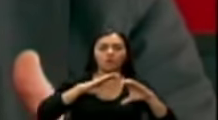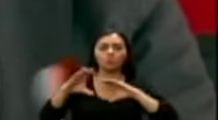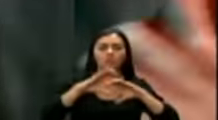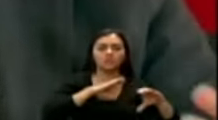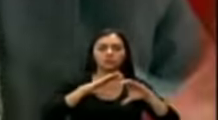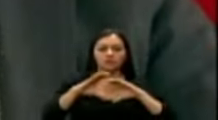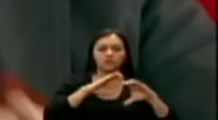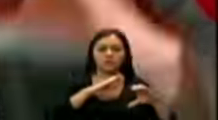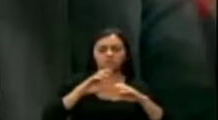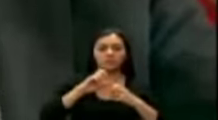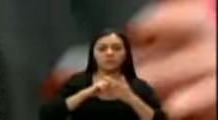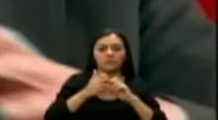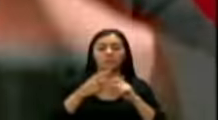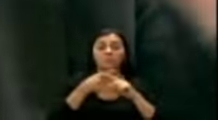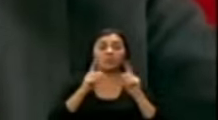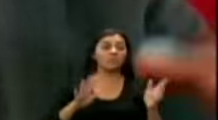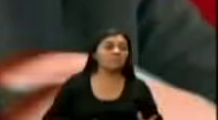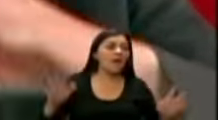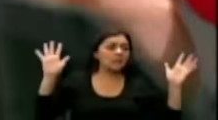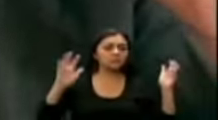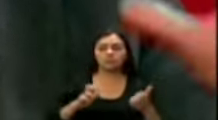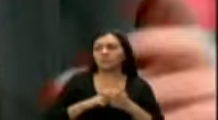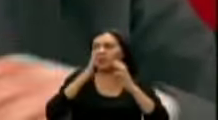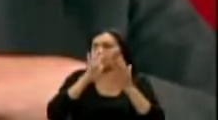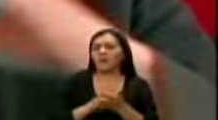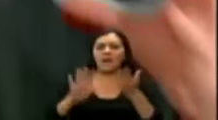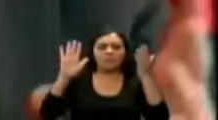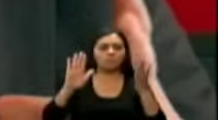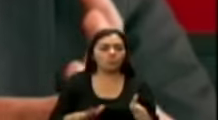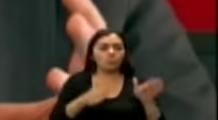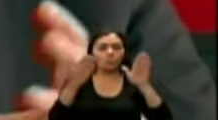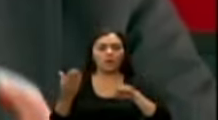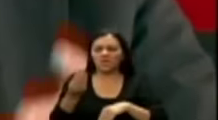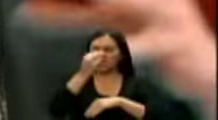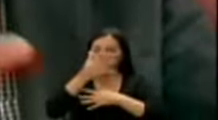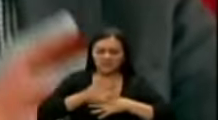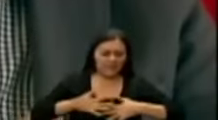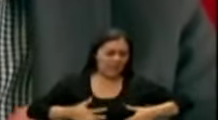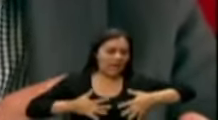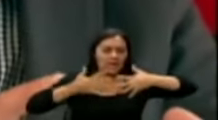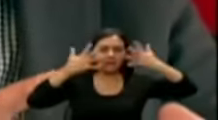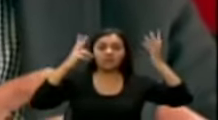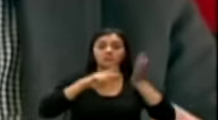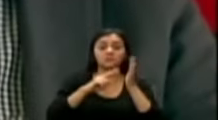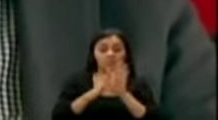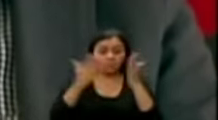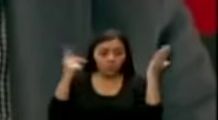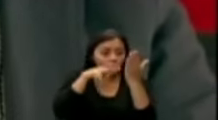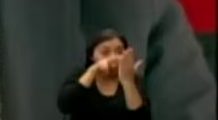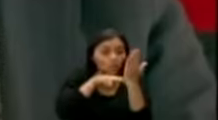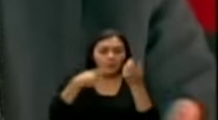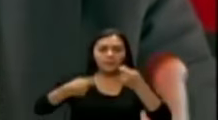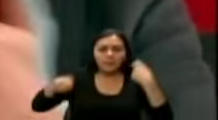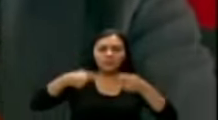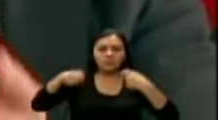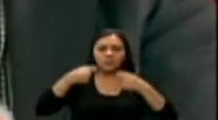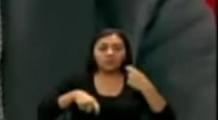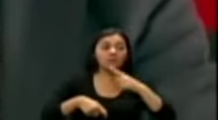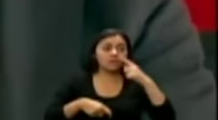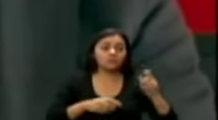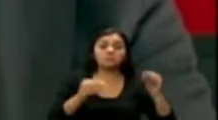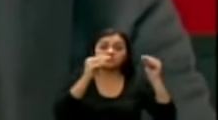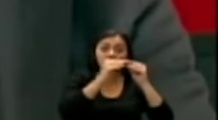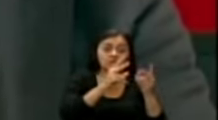comunicación porque el show, el espectáculo, la muerte, la sangre, vende más que aquello otro que puede ser mucho